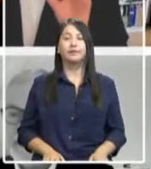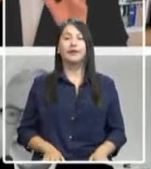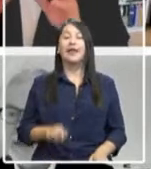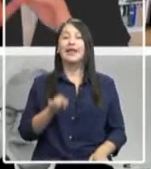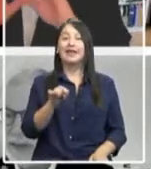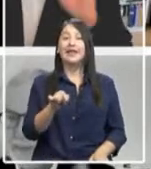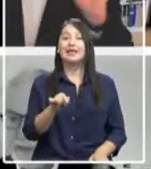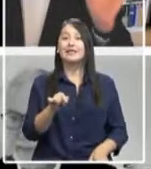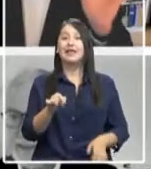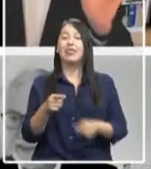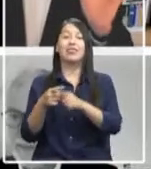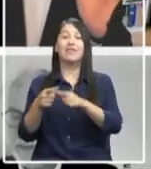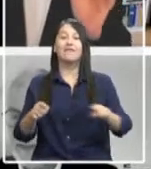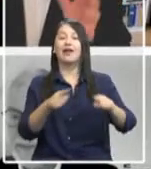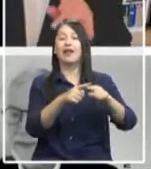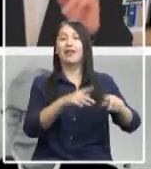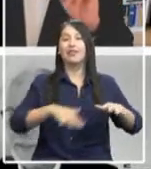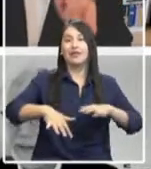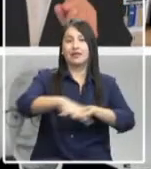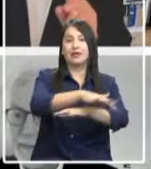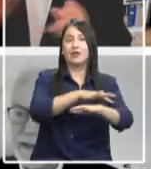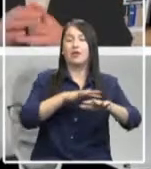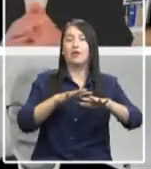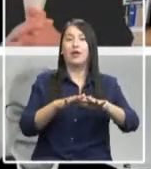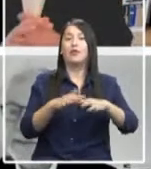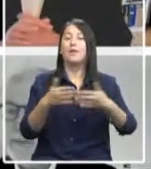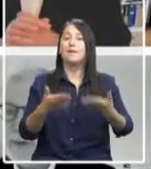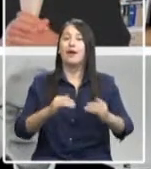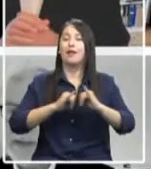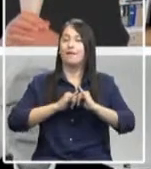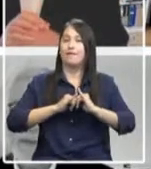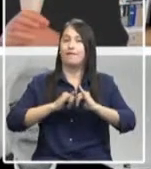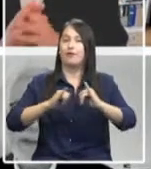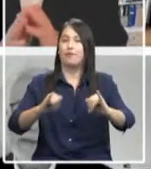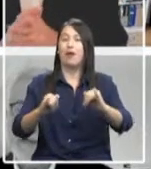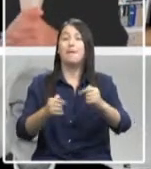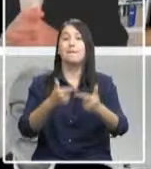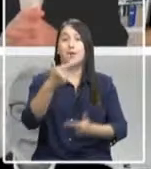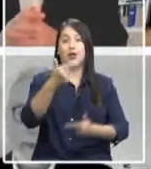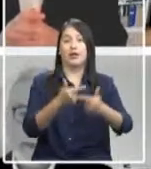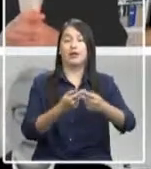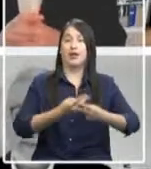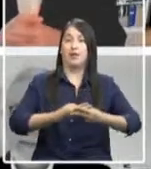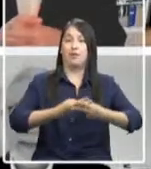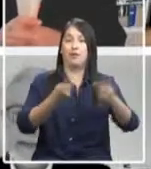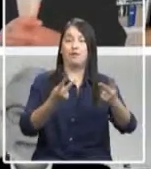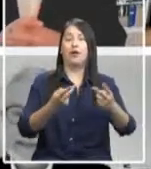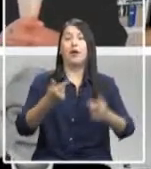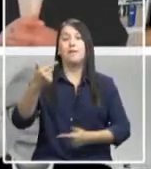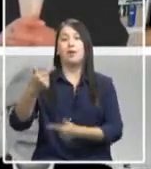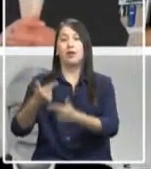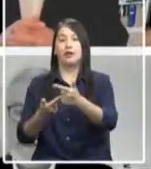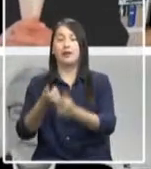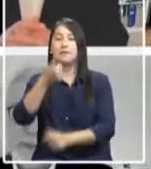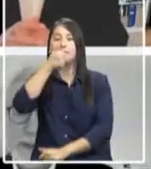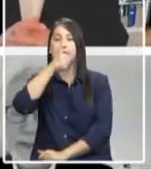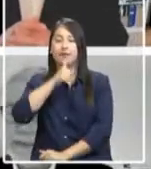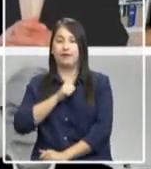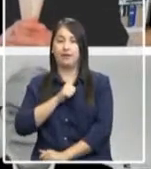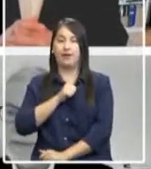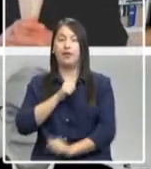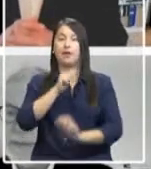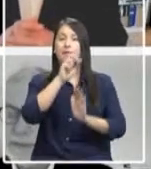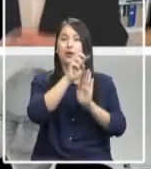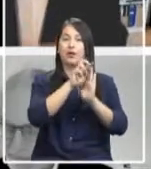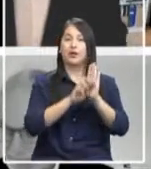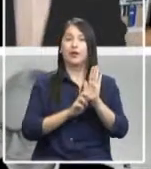la prospectiva, no solamente para hacer prospectiva, sino para informar políticas públicas, políticas privadas,